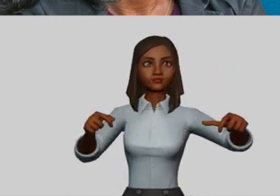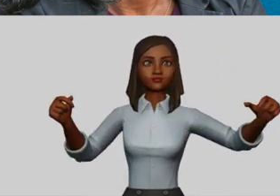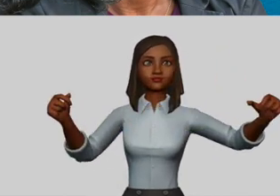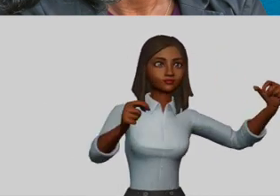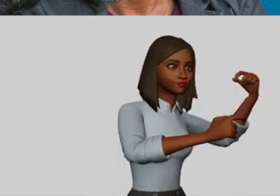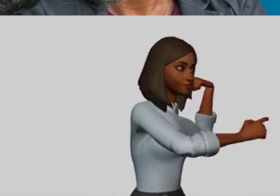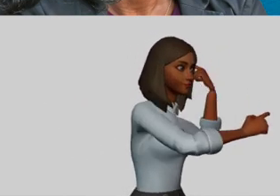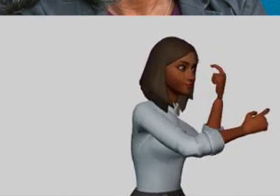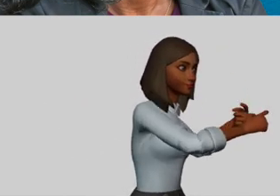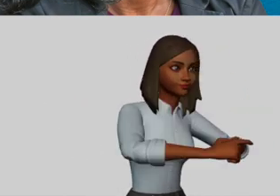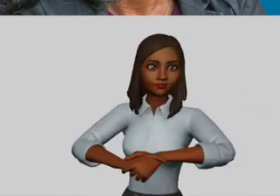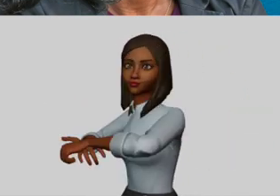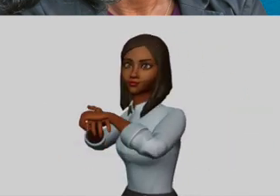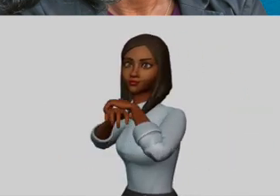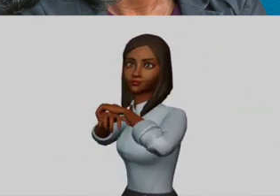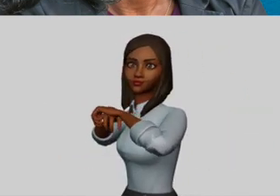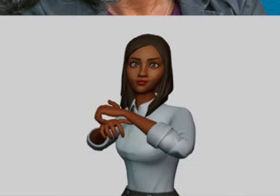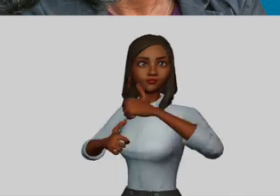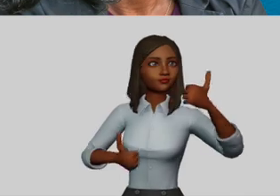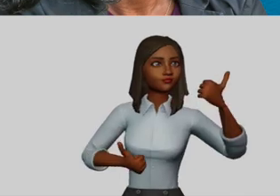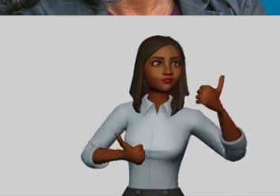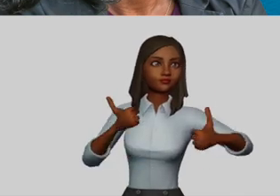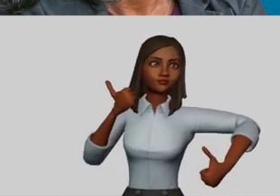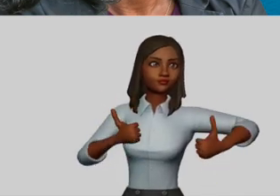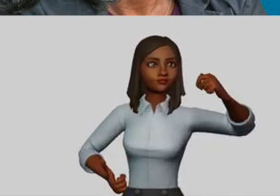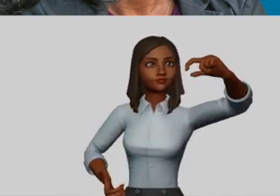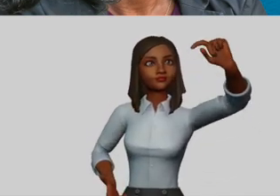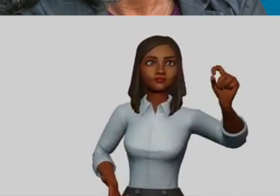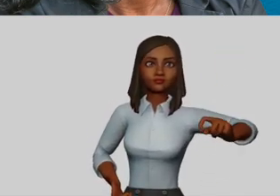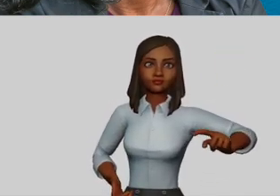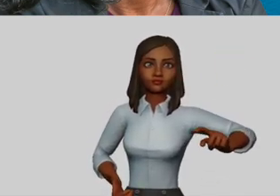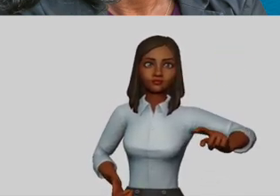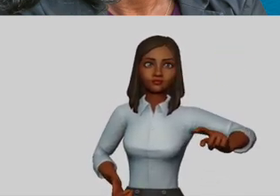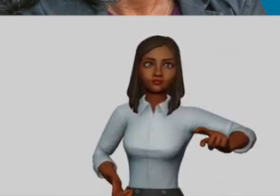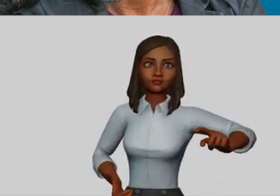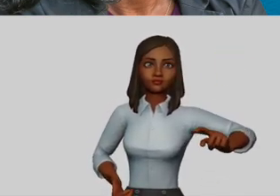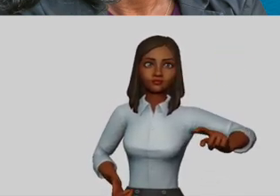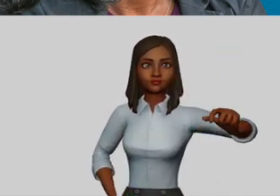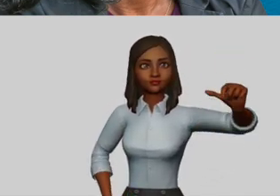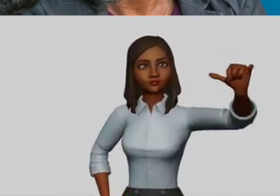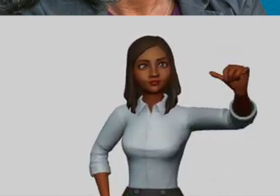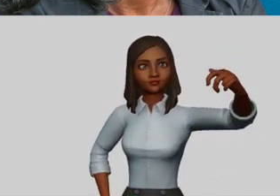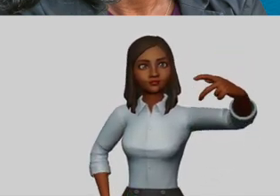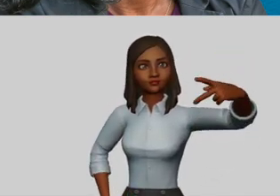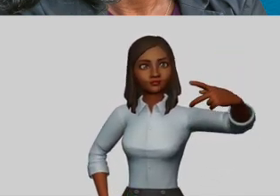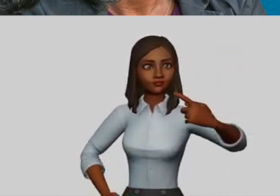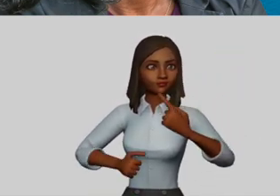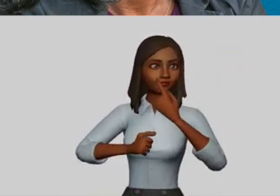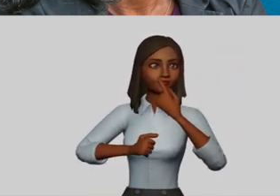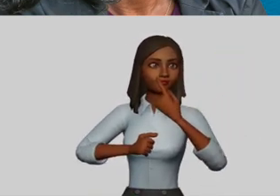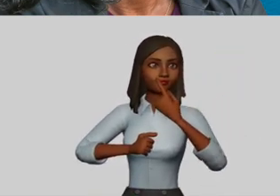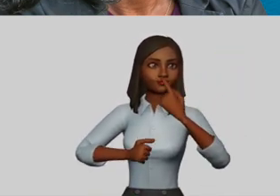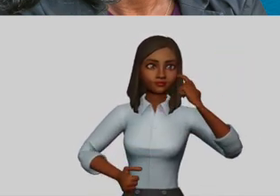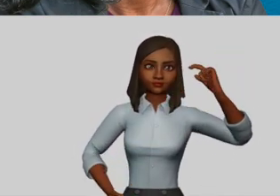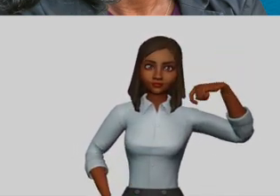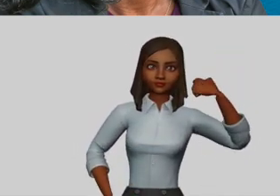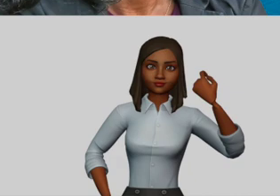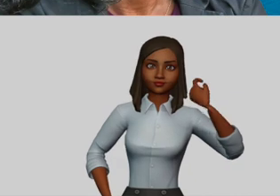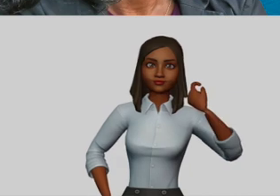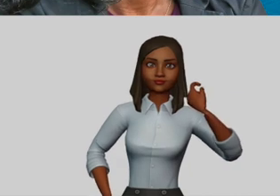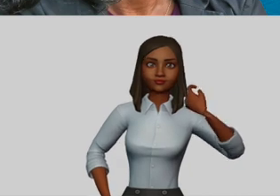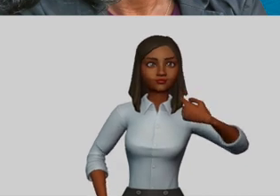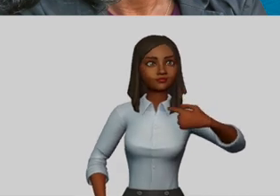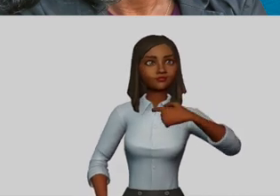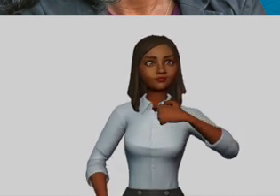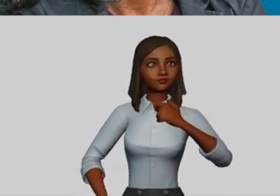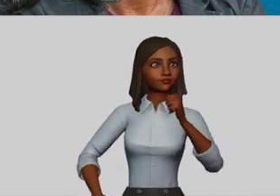a ti mismo y lo que tú quieres hacer en el mundo, pero también cambia la persona que está alrededor tuyo y las oportunidades que te abren hacia el futuro. Hablemos